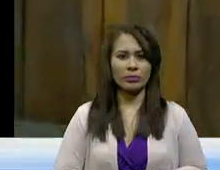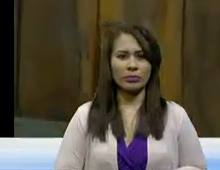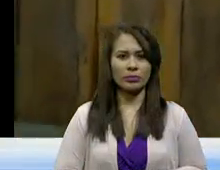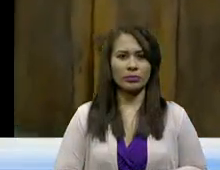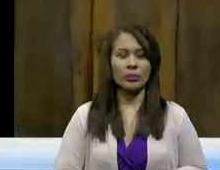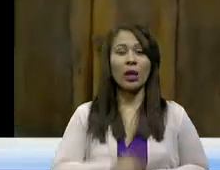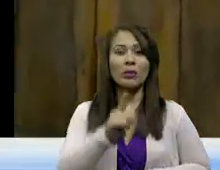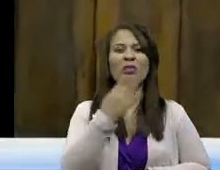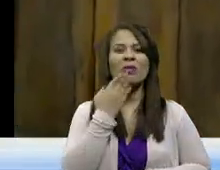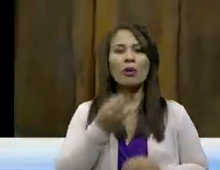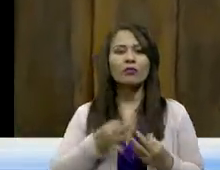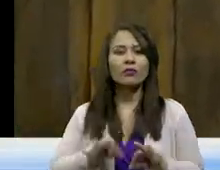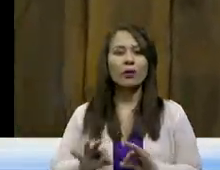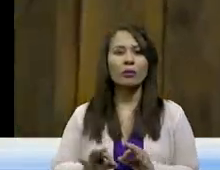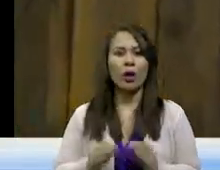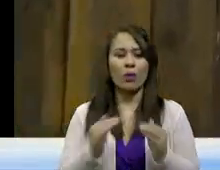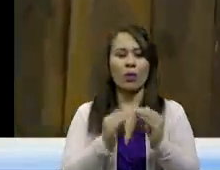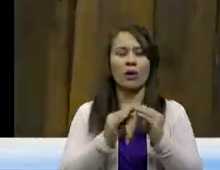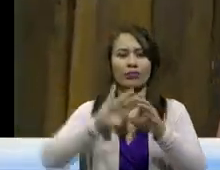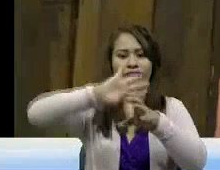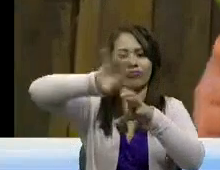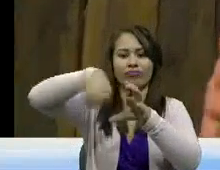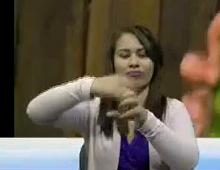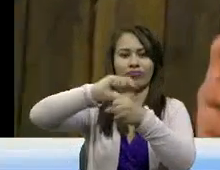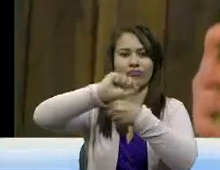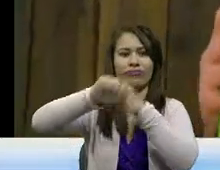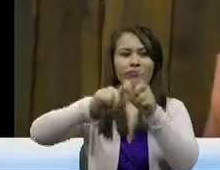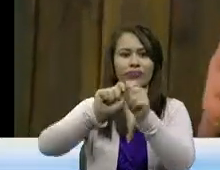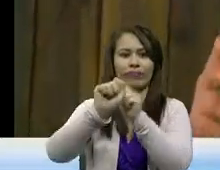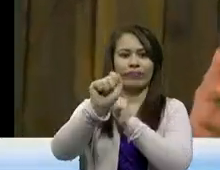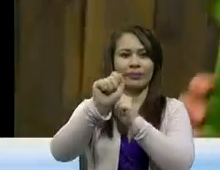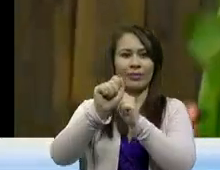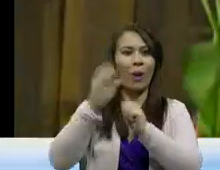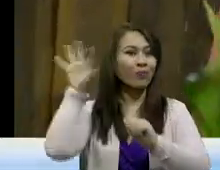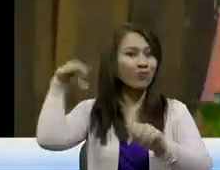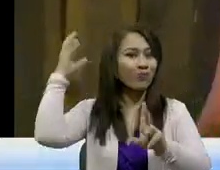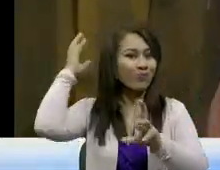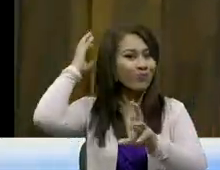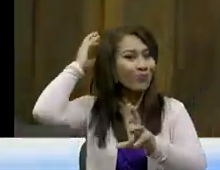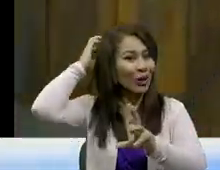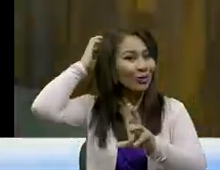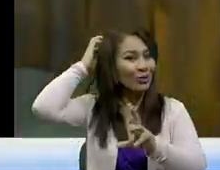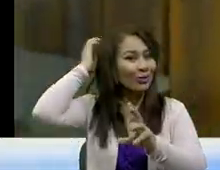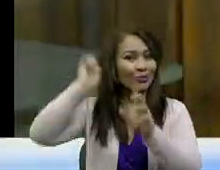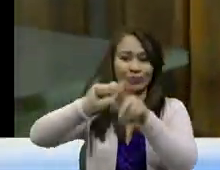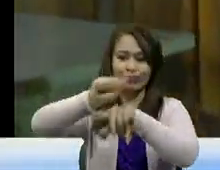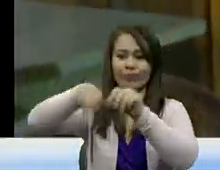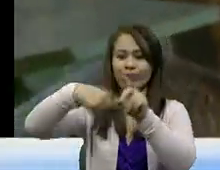Okay. Y ahí se le hace como una especie de moñito arriba, ¿verdad? Sí, yo lo veo.